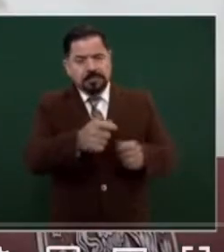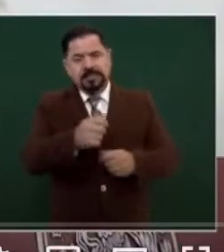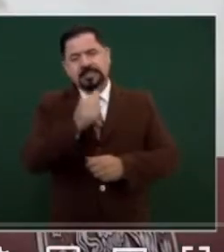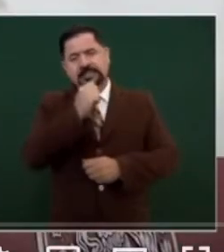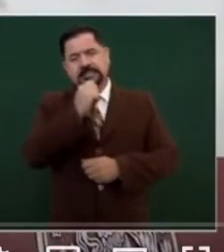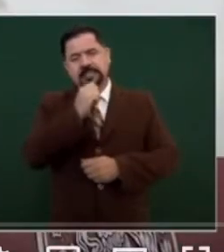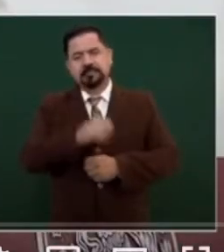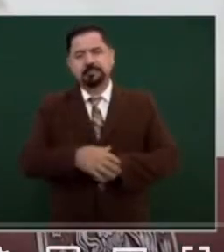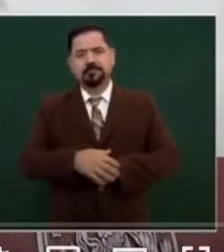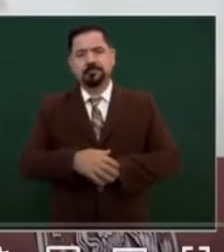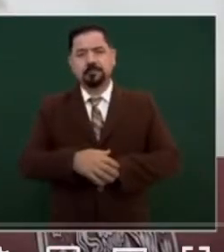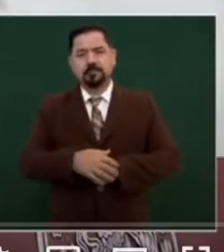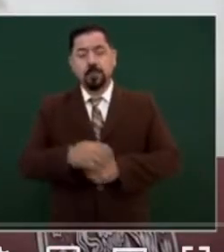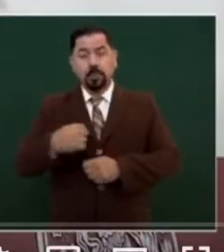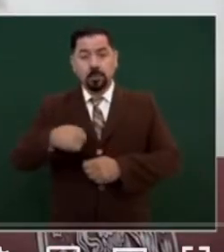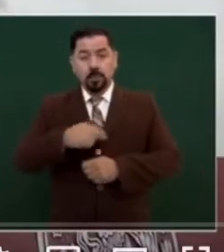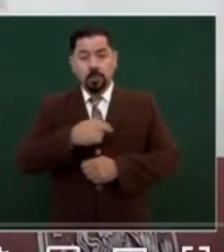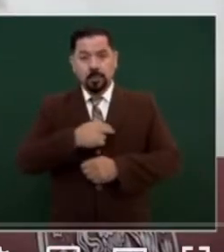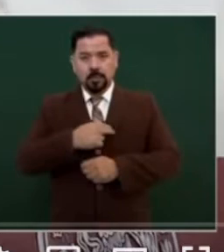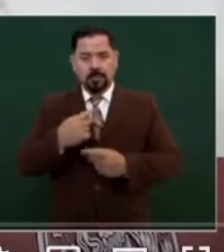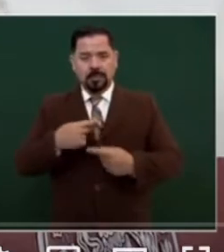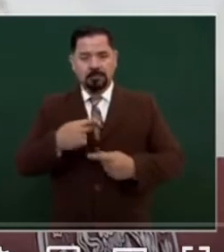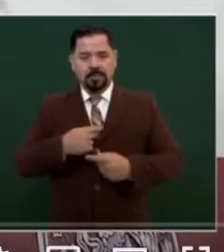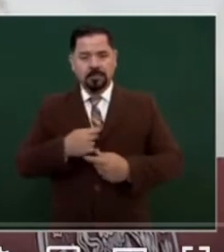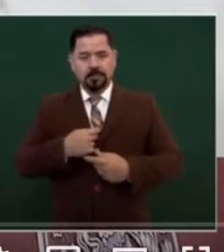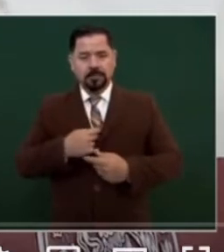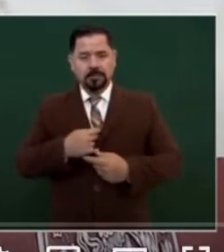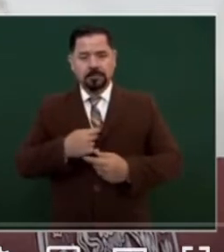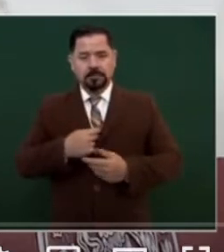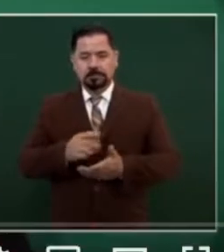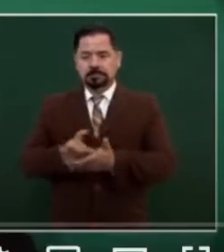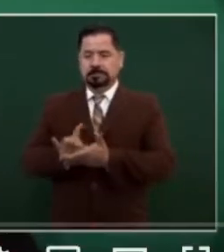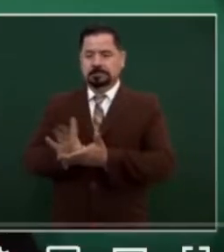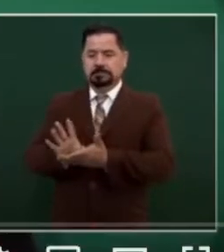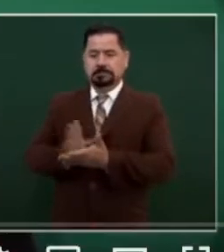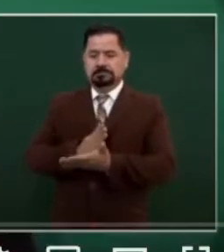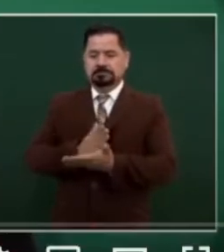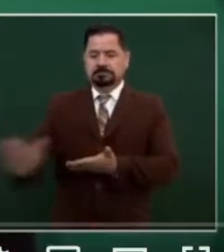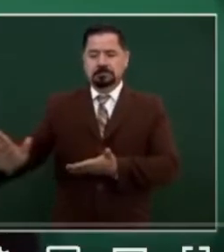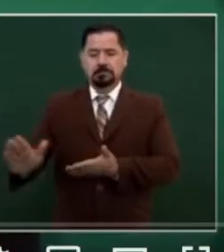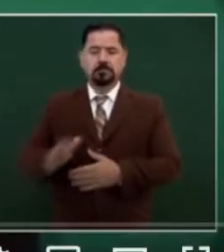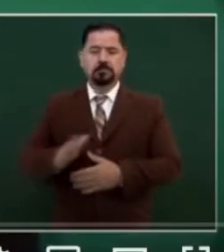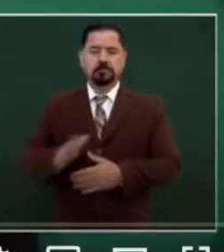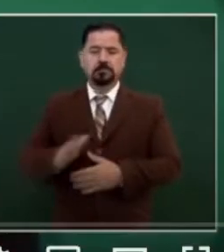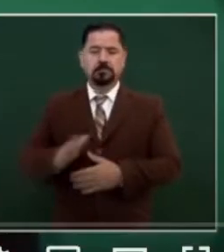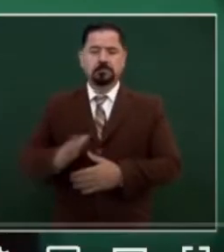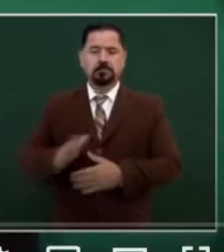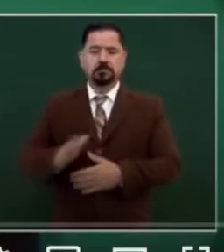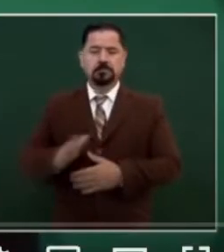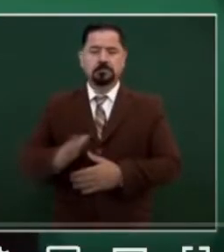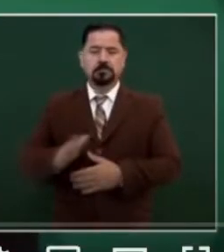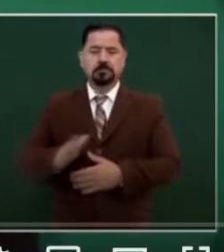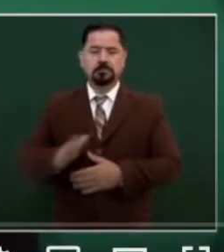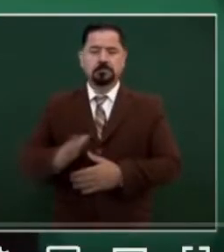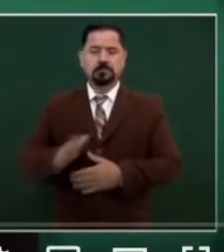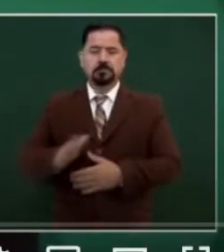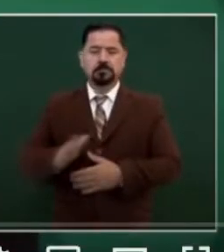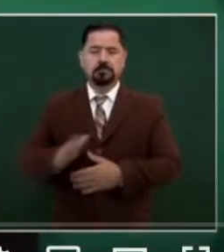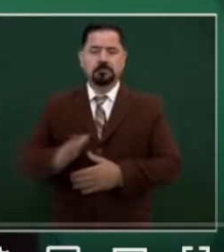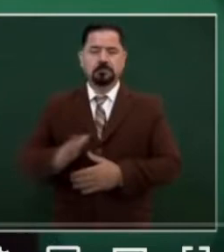para ser a un lado a nadie solo por denuncias públicas bueno aquí me